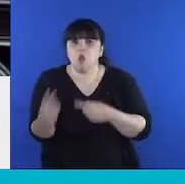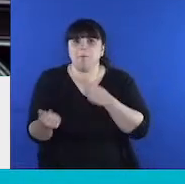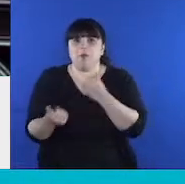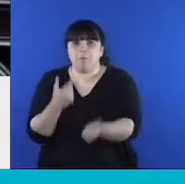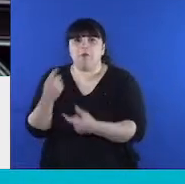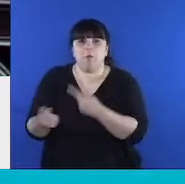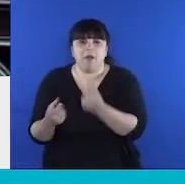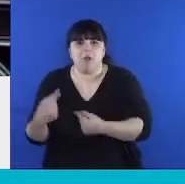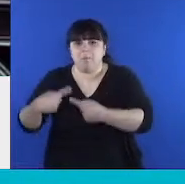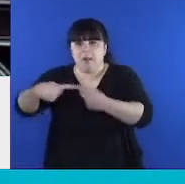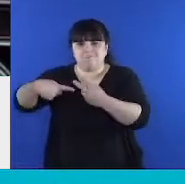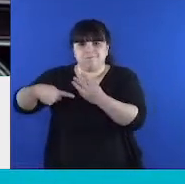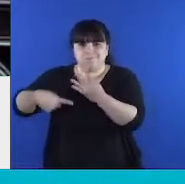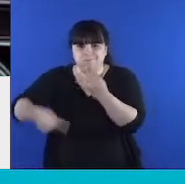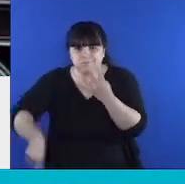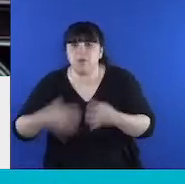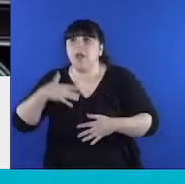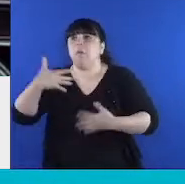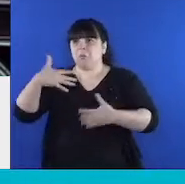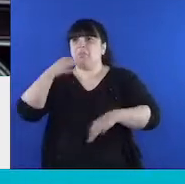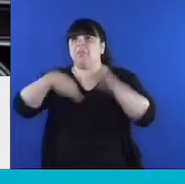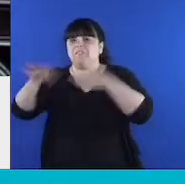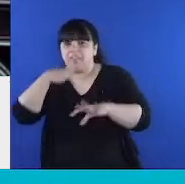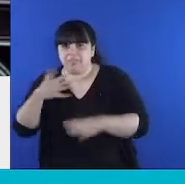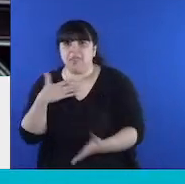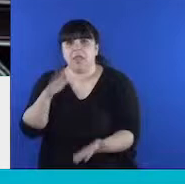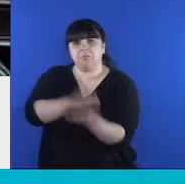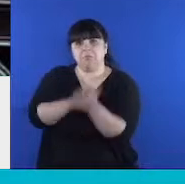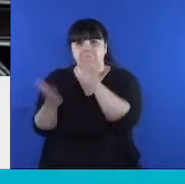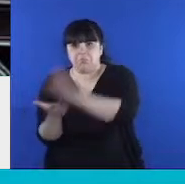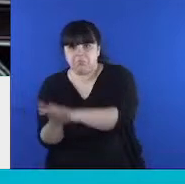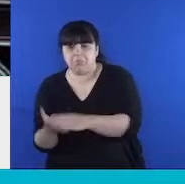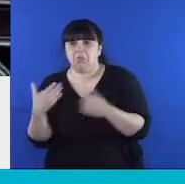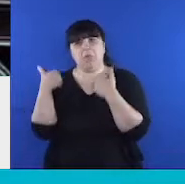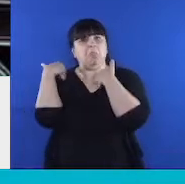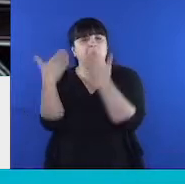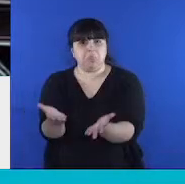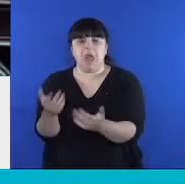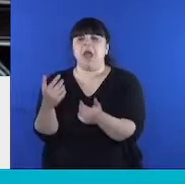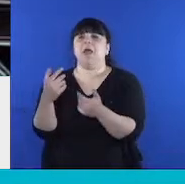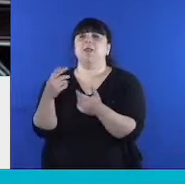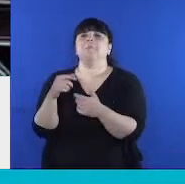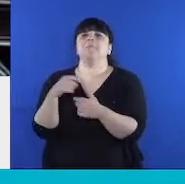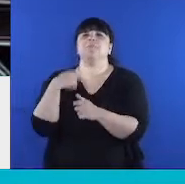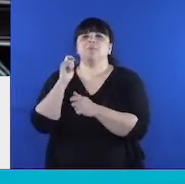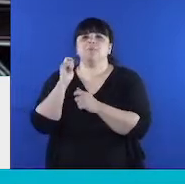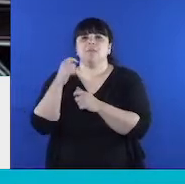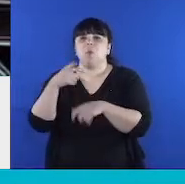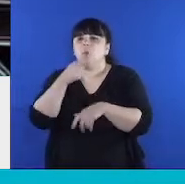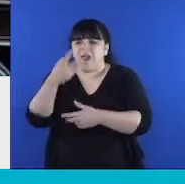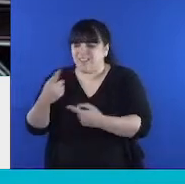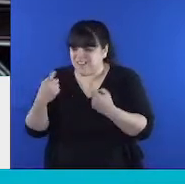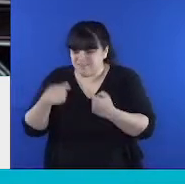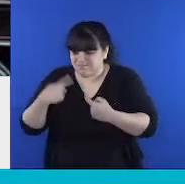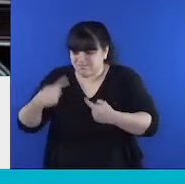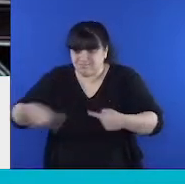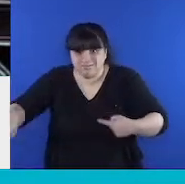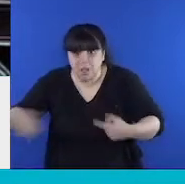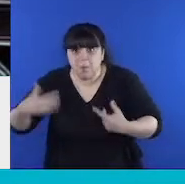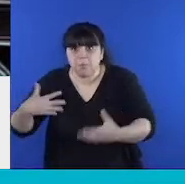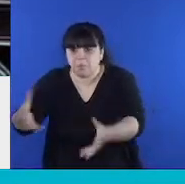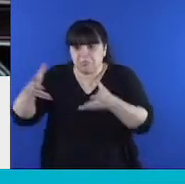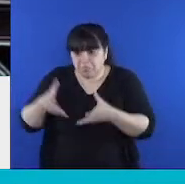venderlos, permutarlos, cederlos, disponer de ellos bajo cualquier título, darlos en garantía y